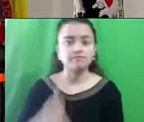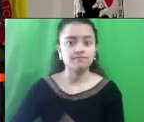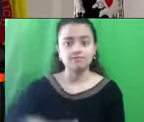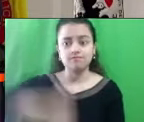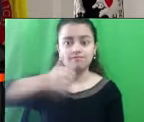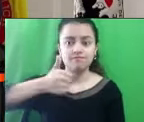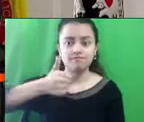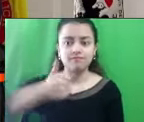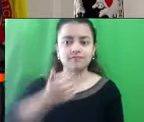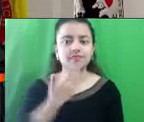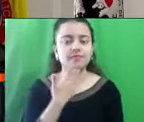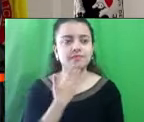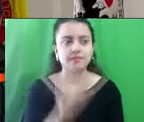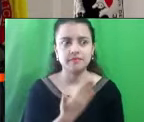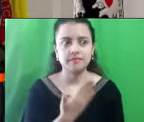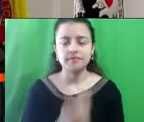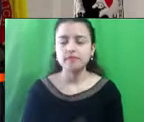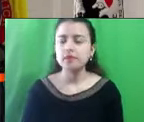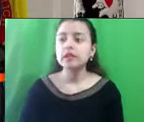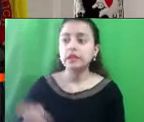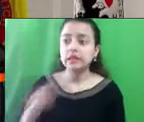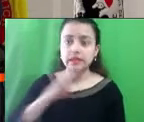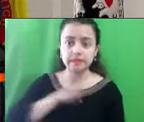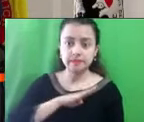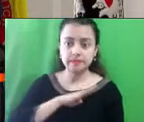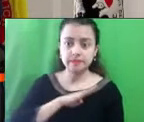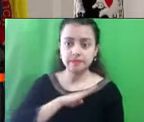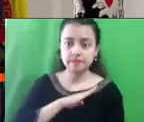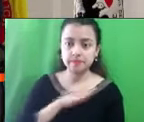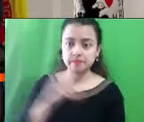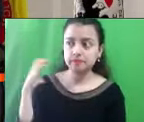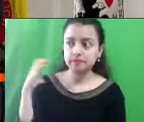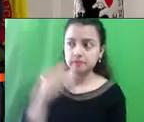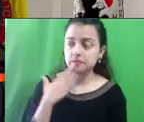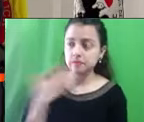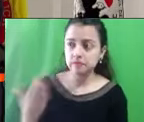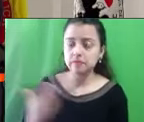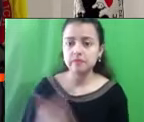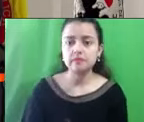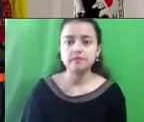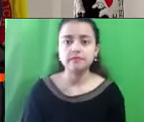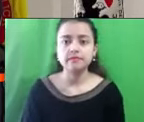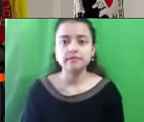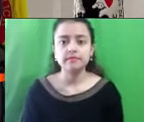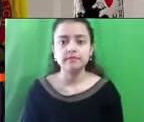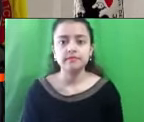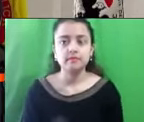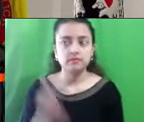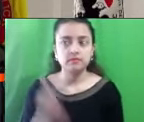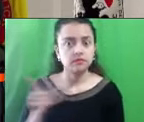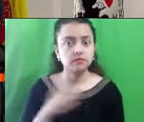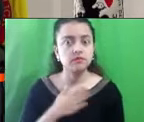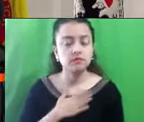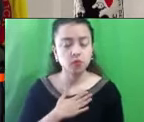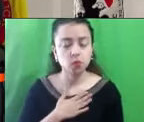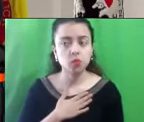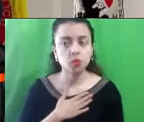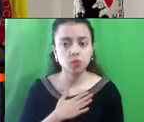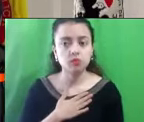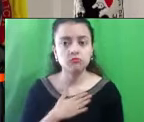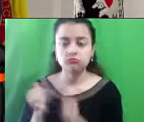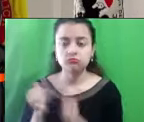Aldana Dimas, presidente de la Asamblea General de la Junta Directiva, y nuestro alcalde, quien ha estado permanentemente